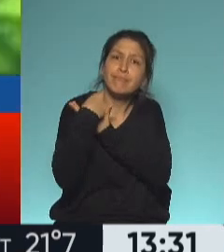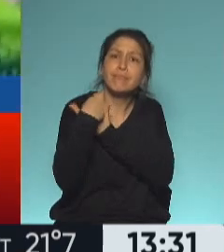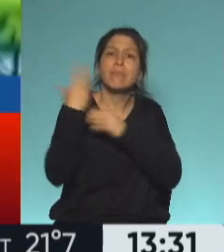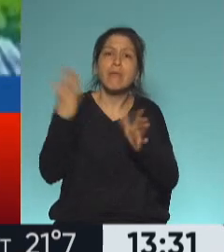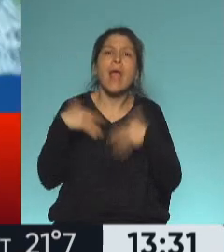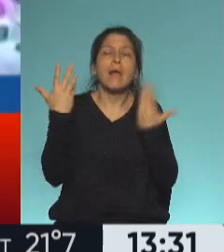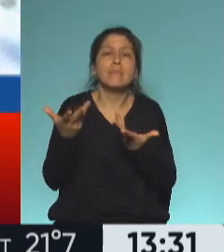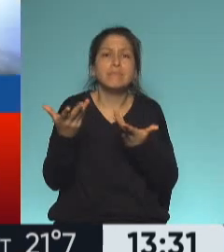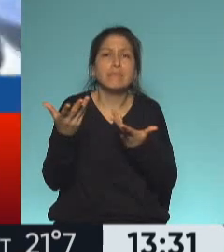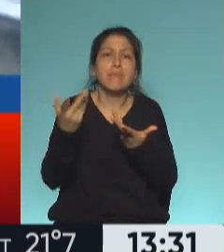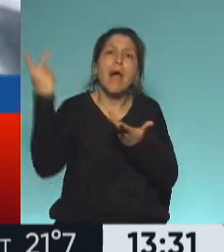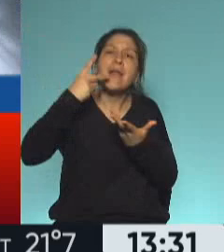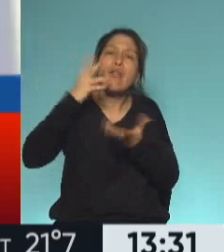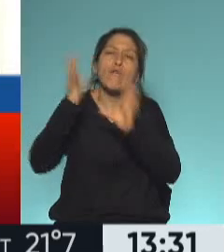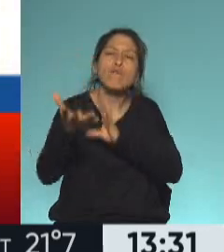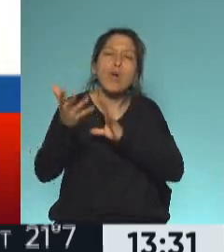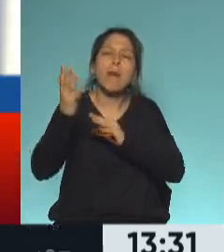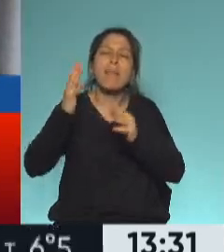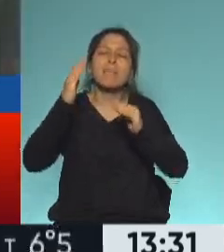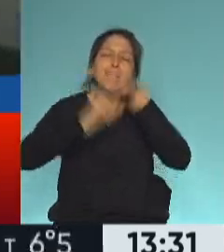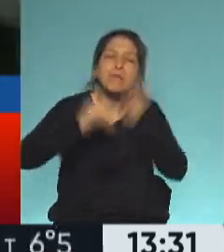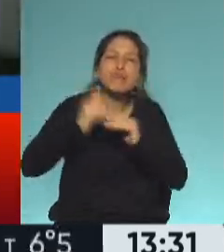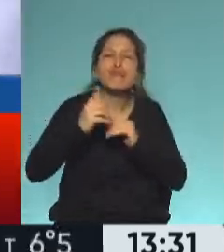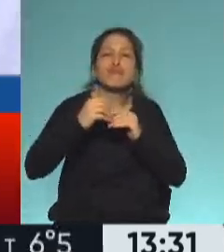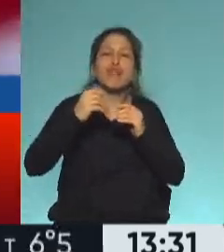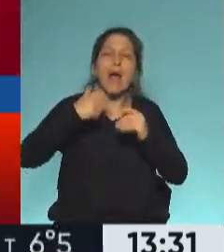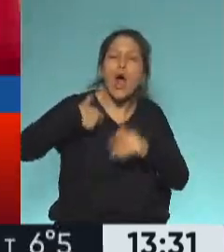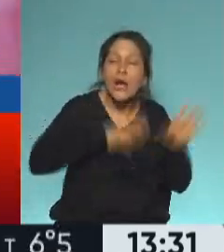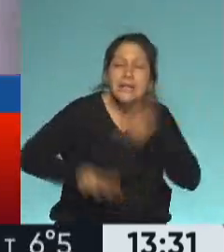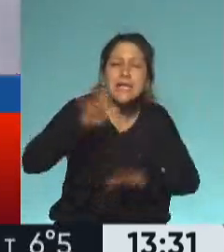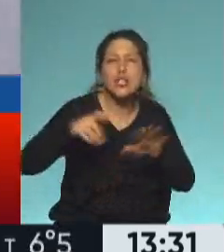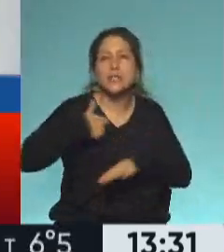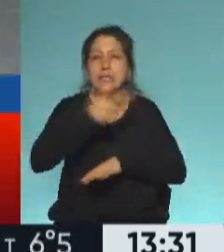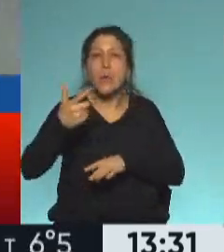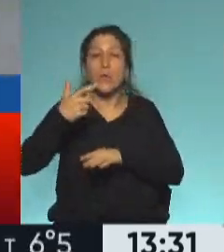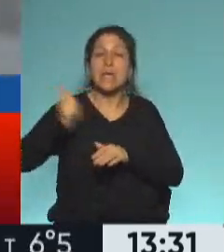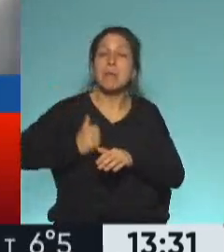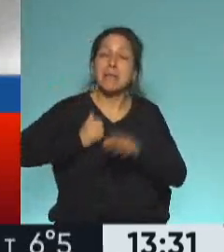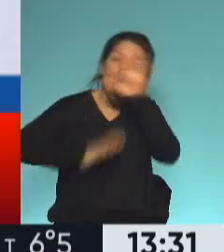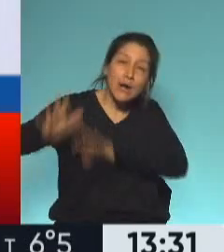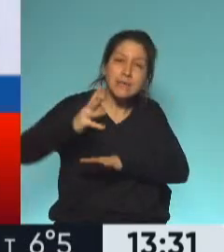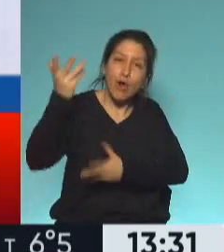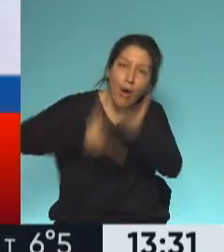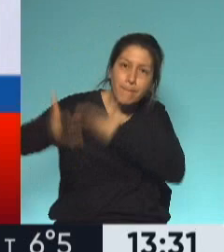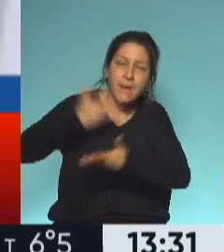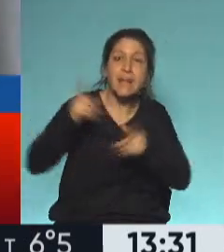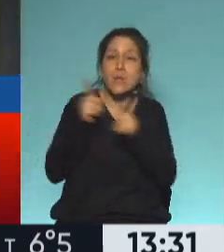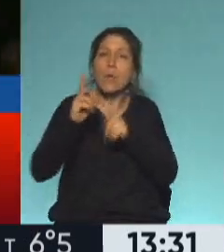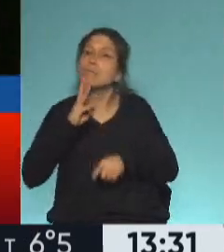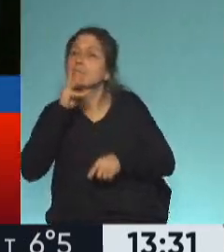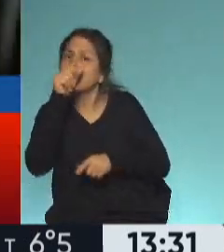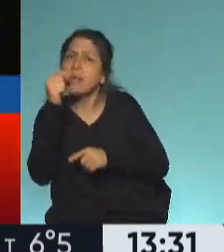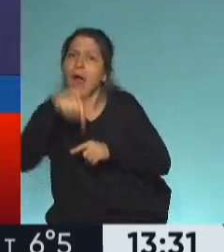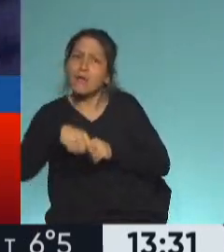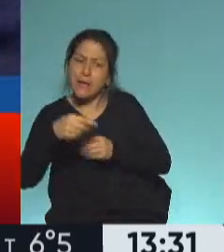una integración de sus estructuras civiles y militares. Putin, por su lado, viene haciendo un cálculo de costos y beneficios en